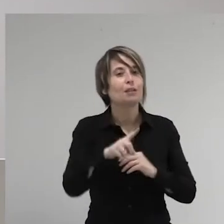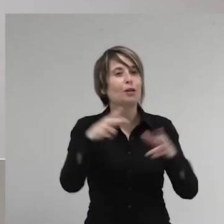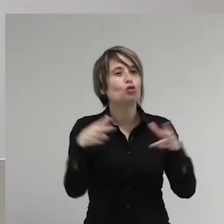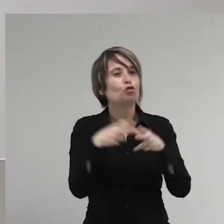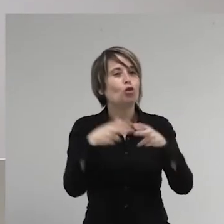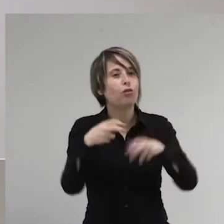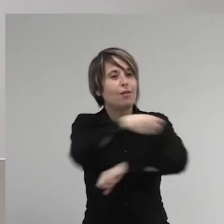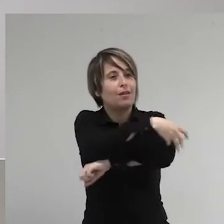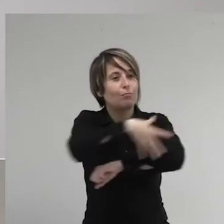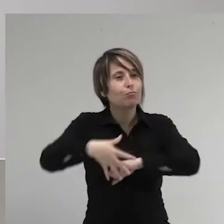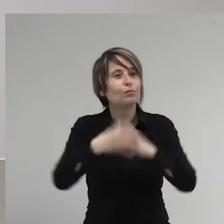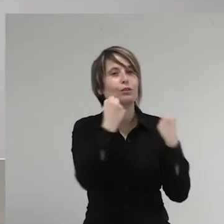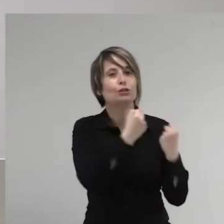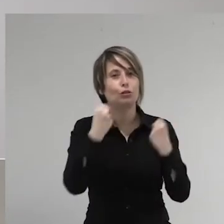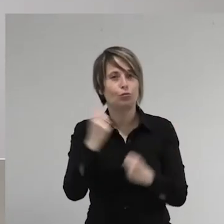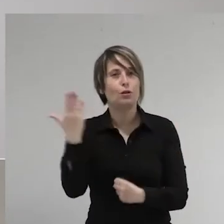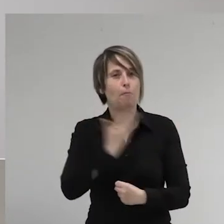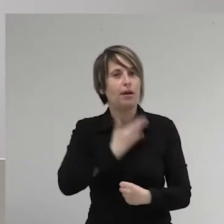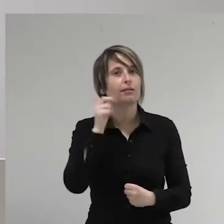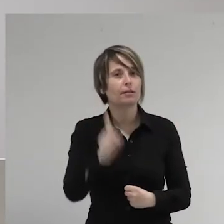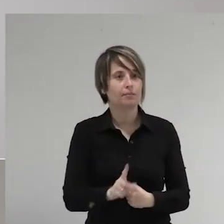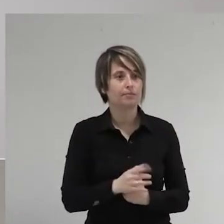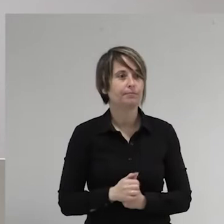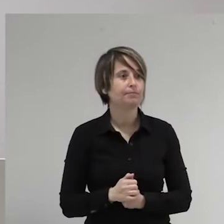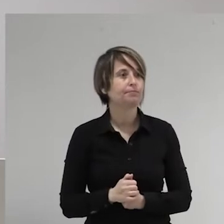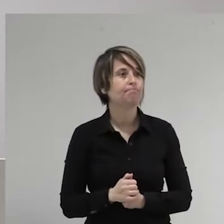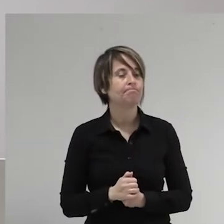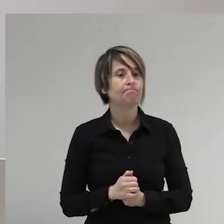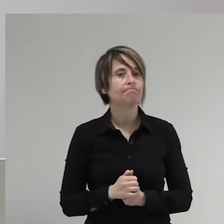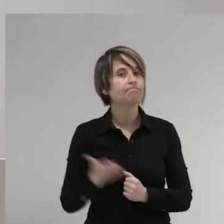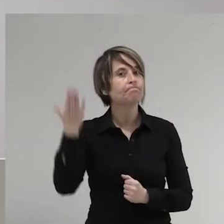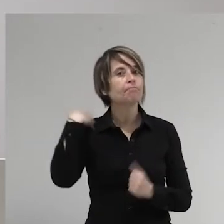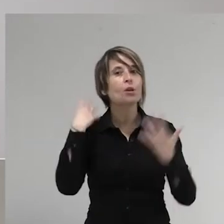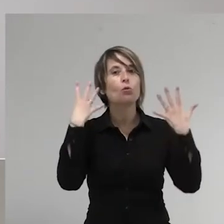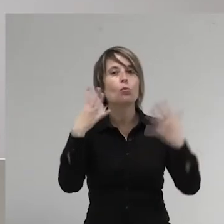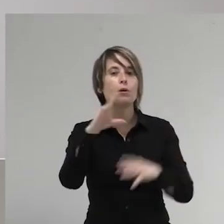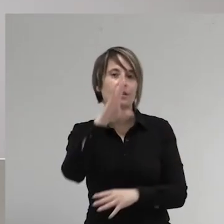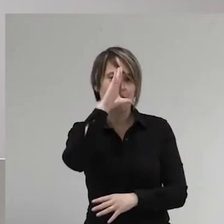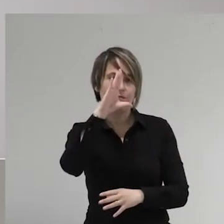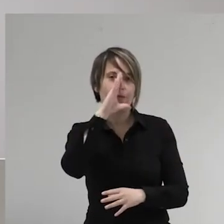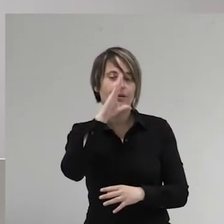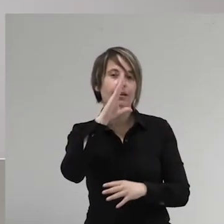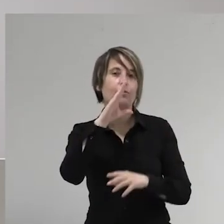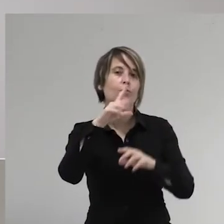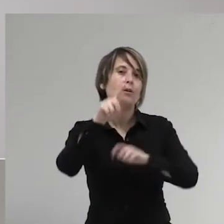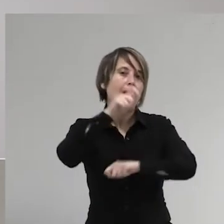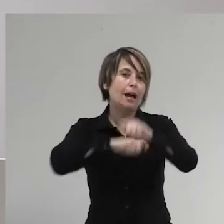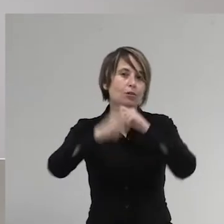sociedad y nuestras instituciones. El pasado 9 de febrero, ongi etorri errefuxiatuak